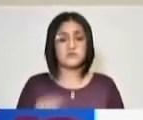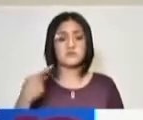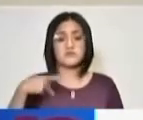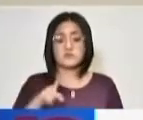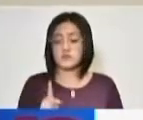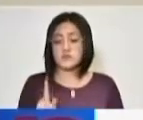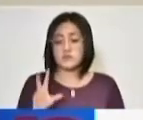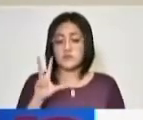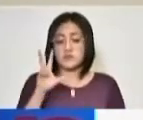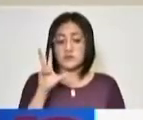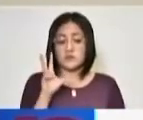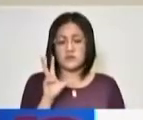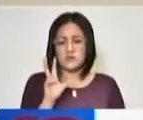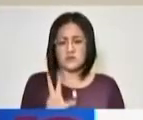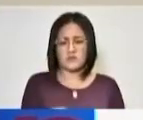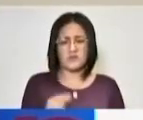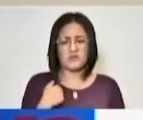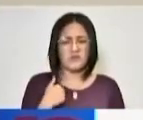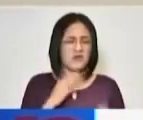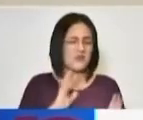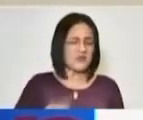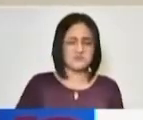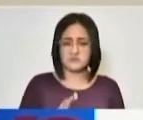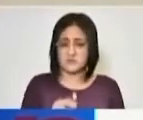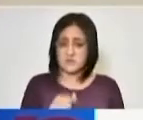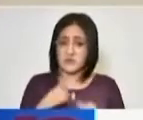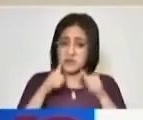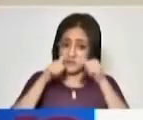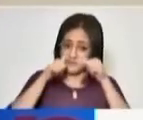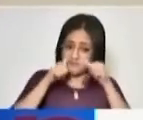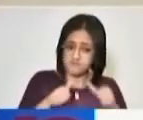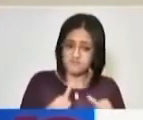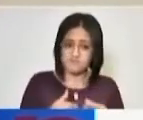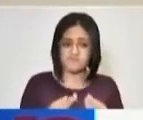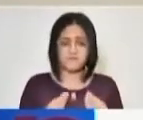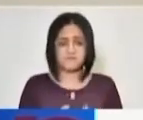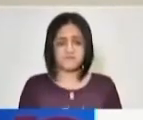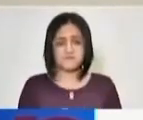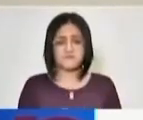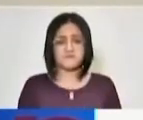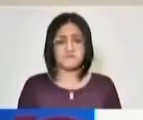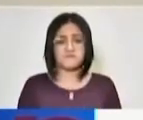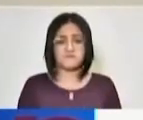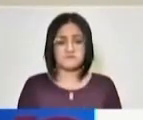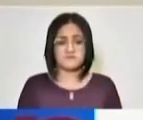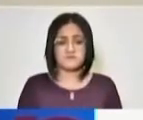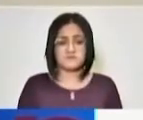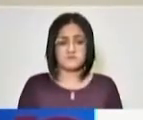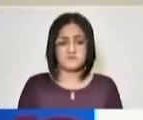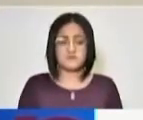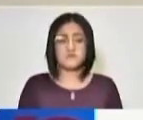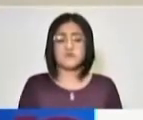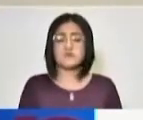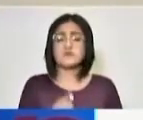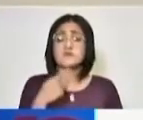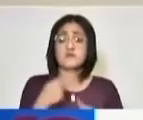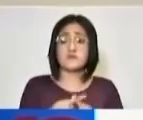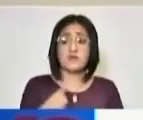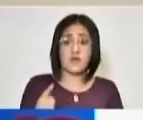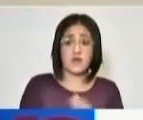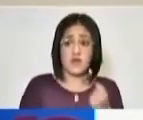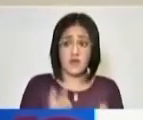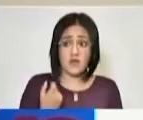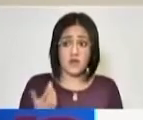nos apartamos ni un ápice de la línea de sancionar a quienes